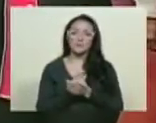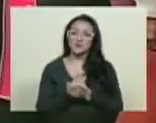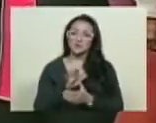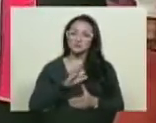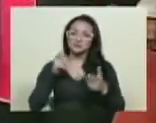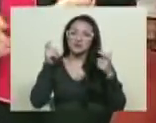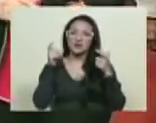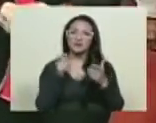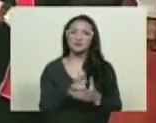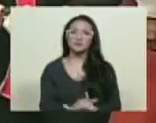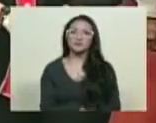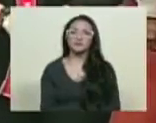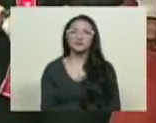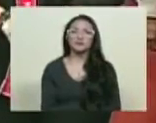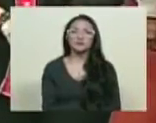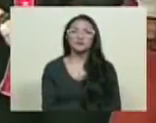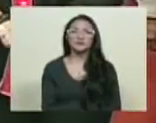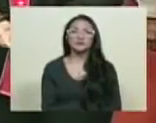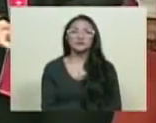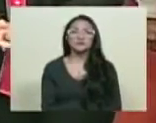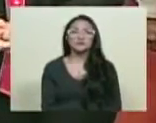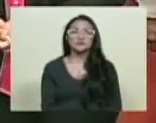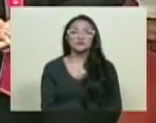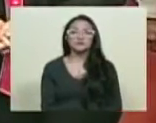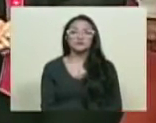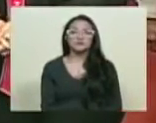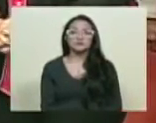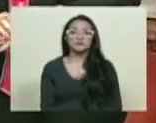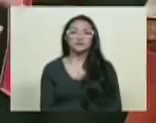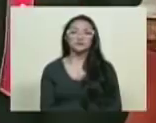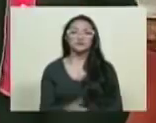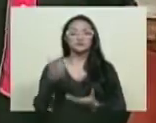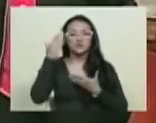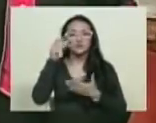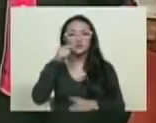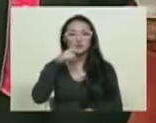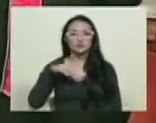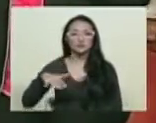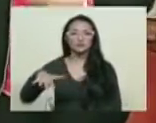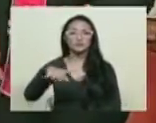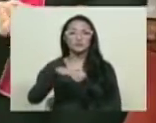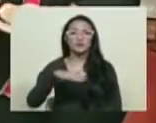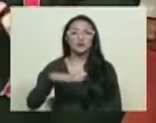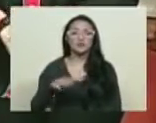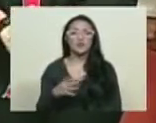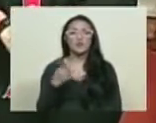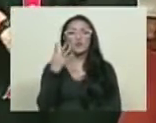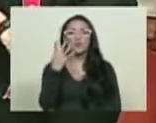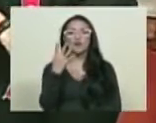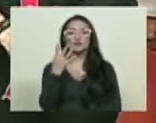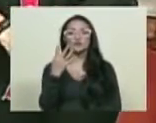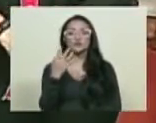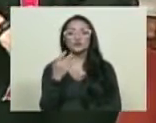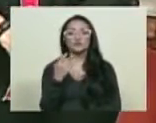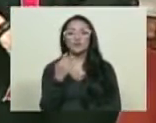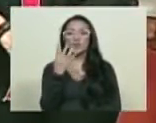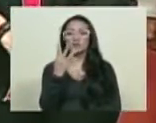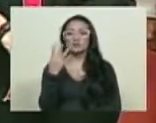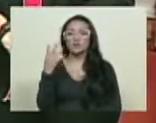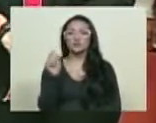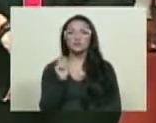chávez envió un saludo desde aquí a todo nuestro pueblo son las 4 y 44 minutos